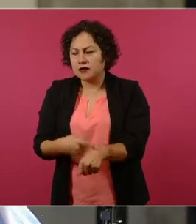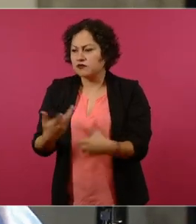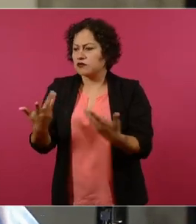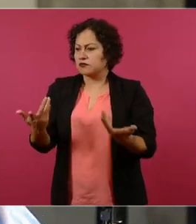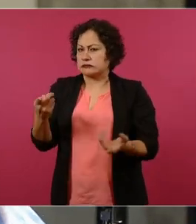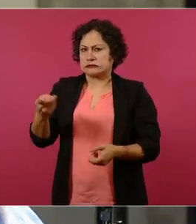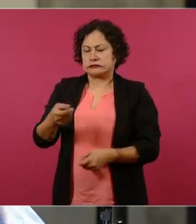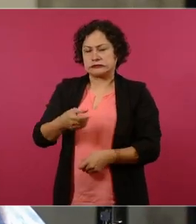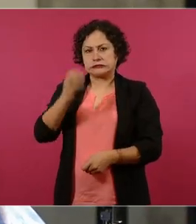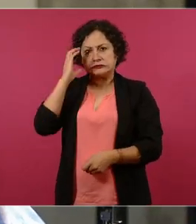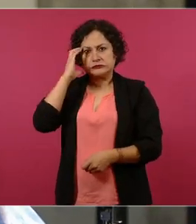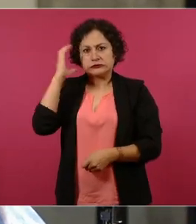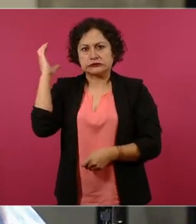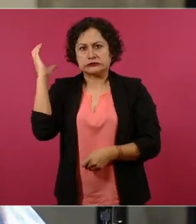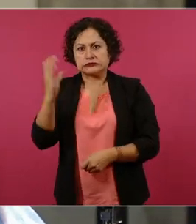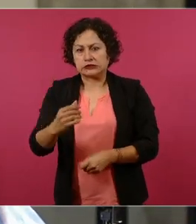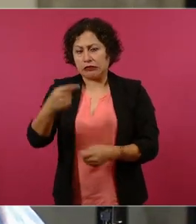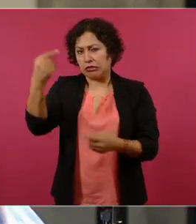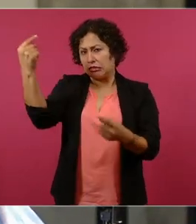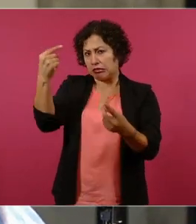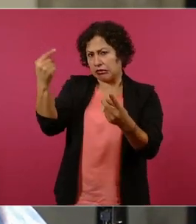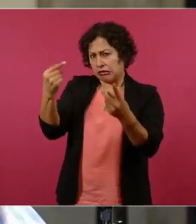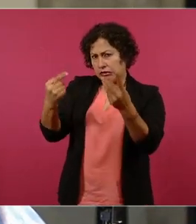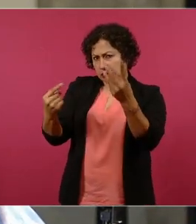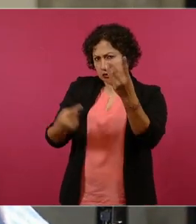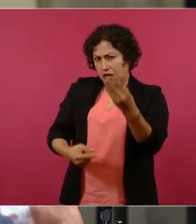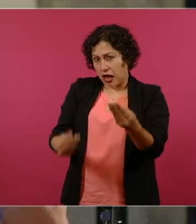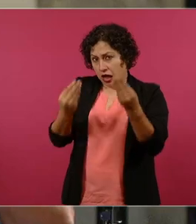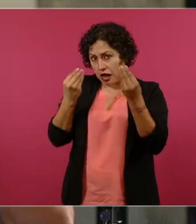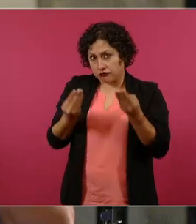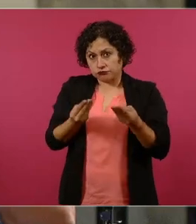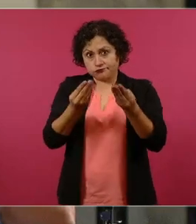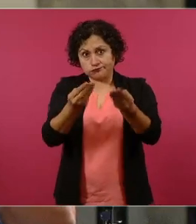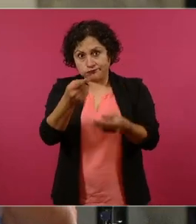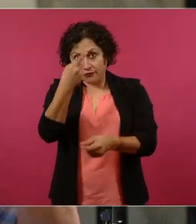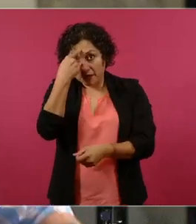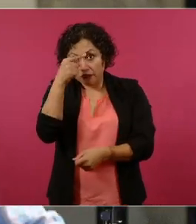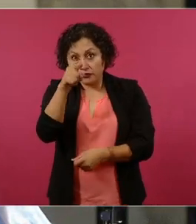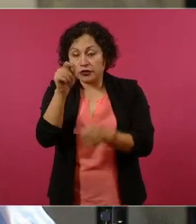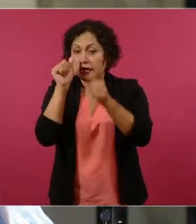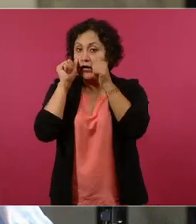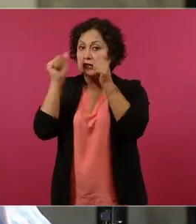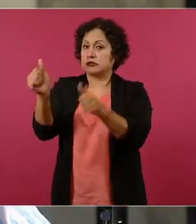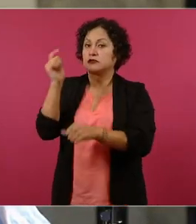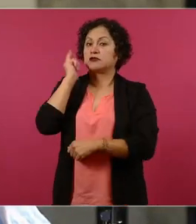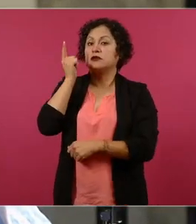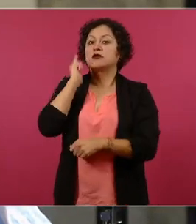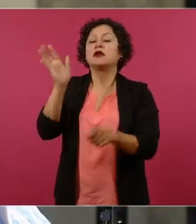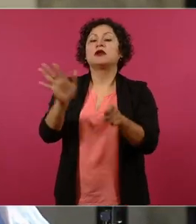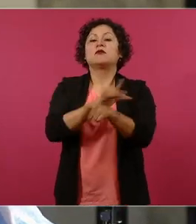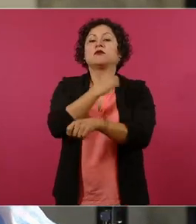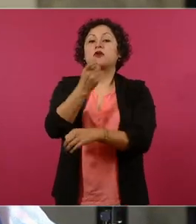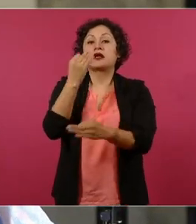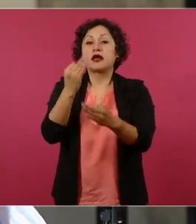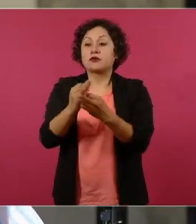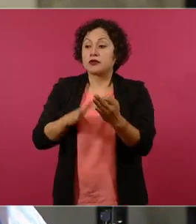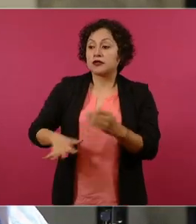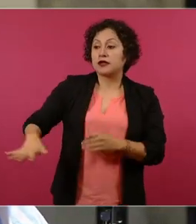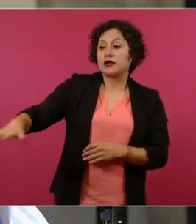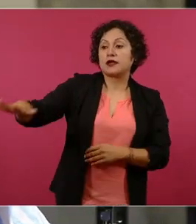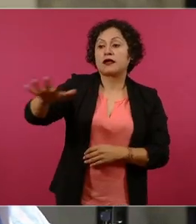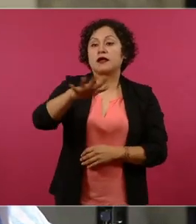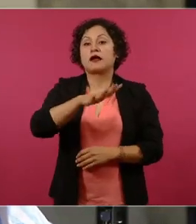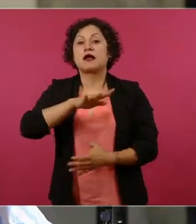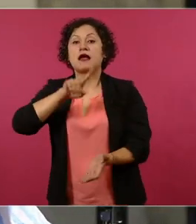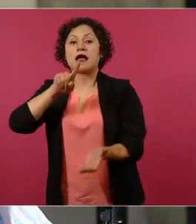presidente Gracias ojalá pueda atenderlo Porque en estos momentos son situaciones que tienen en una situación de vulnerabilidad las vidas e